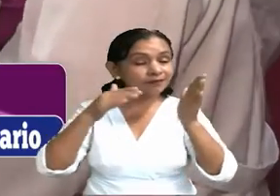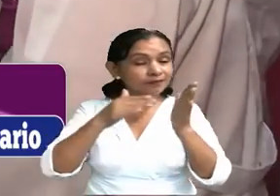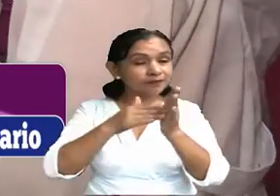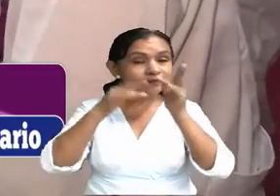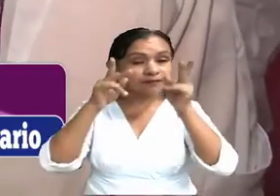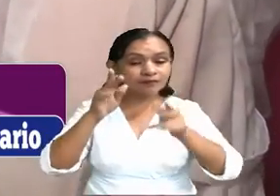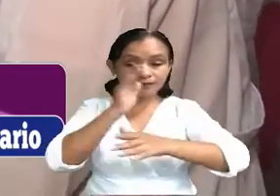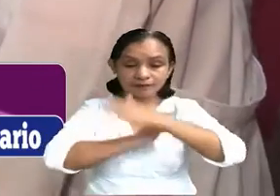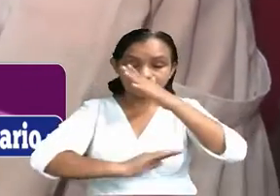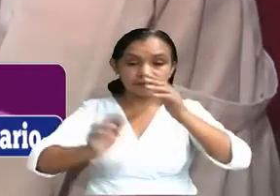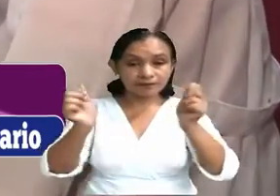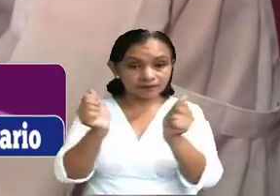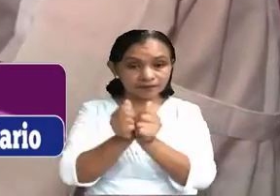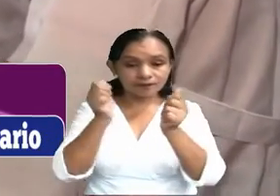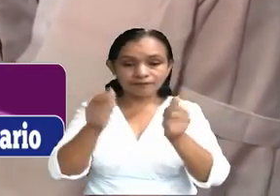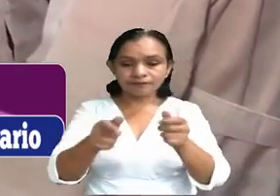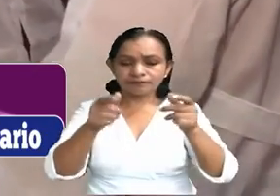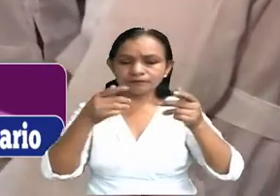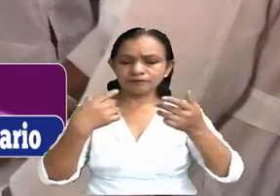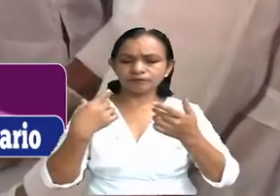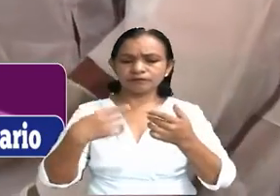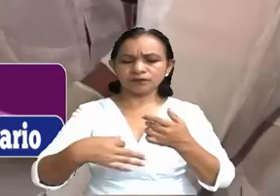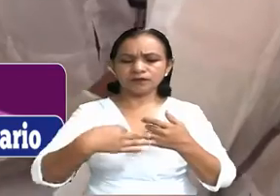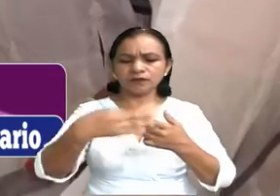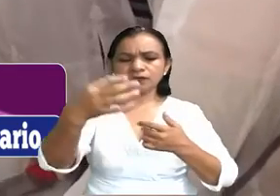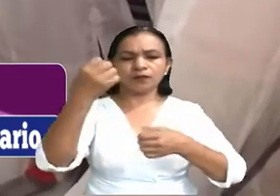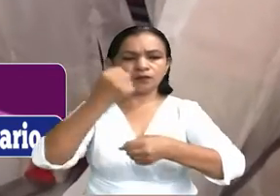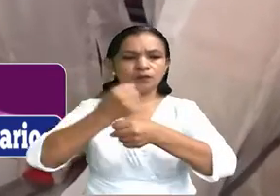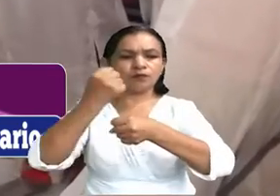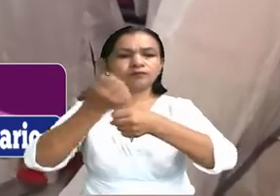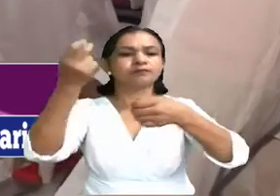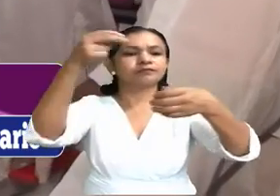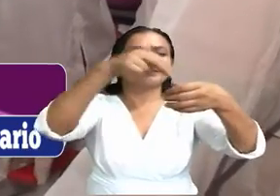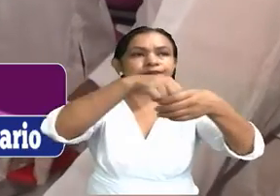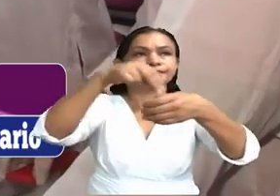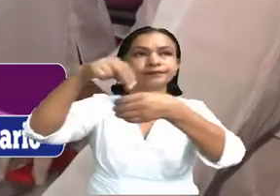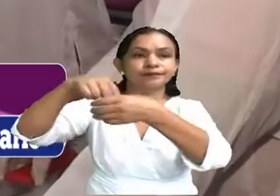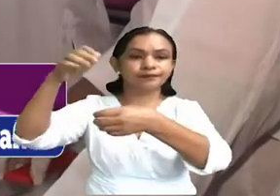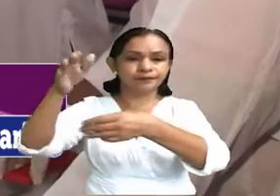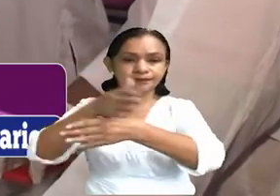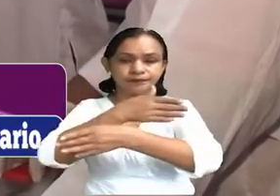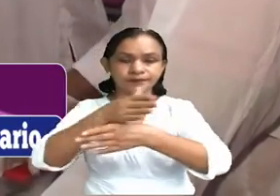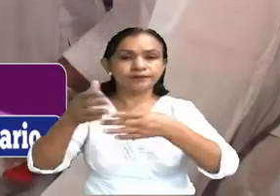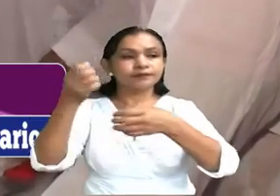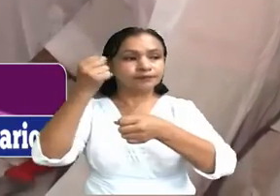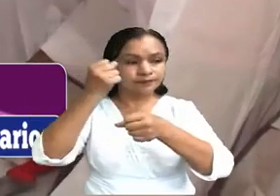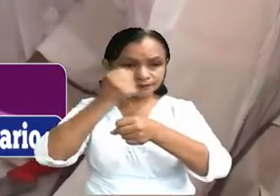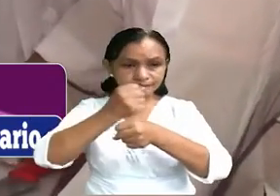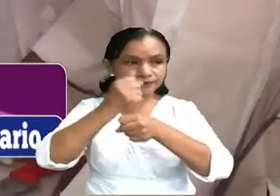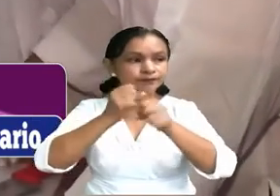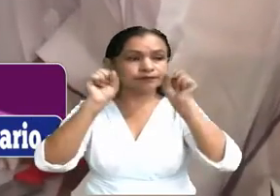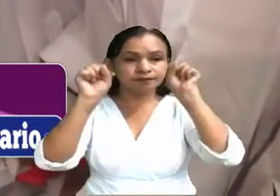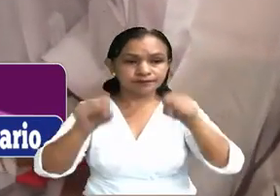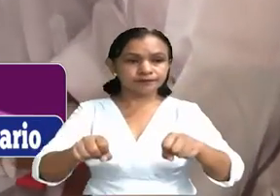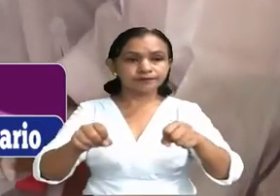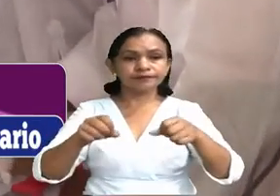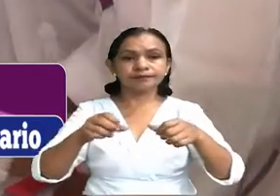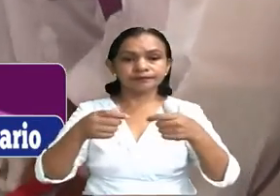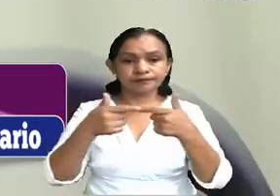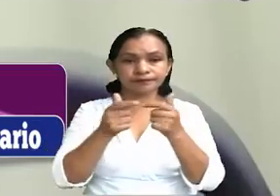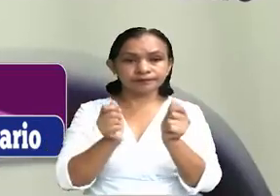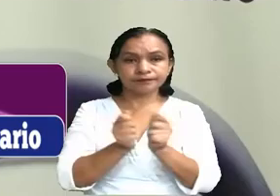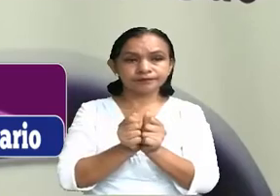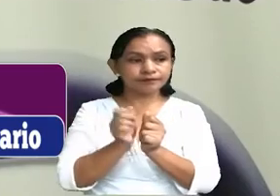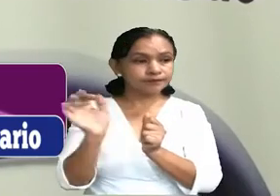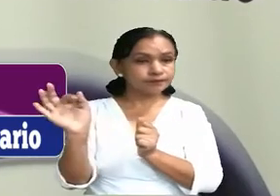para fortalecer su competitividad laboral. Y esta Dirección de